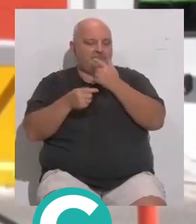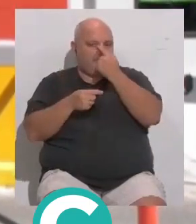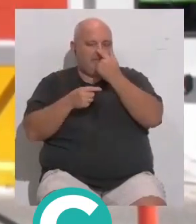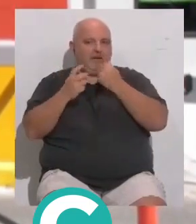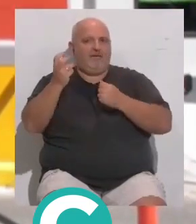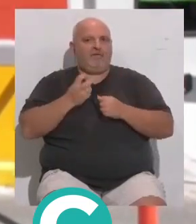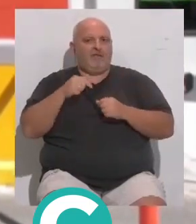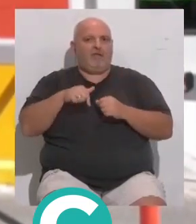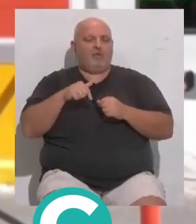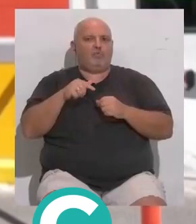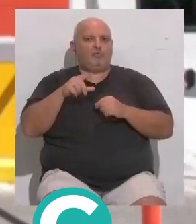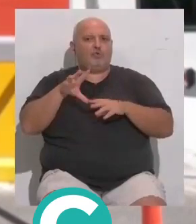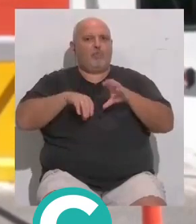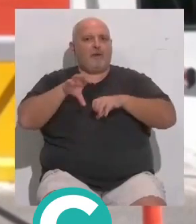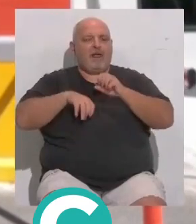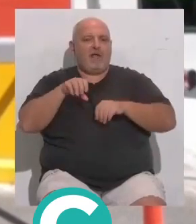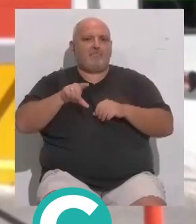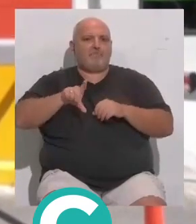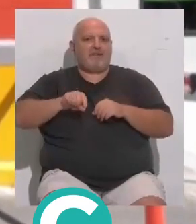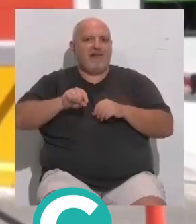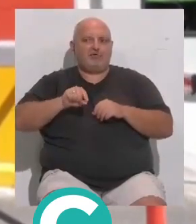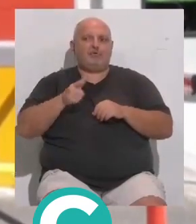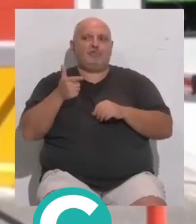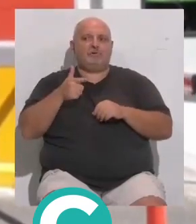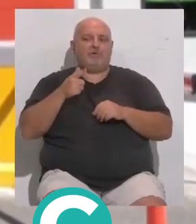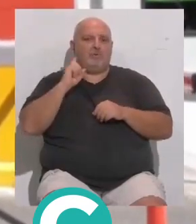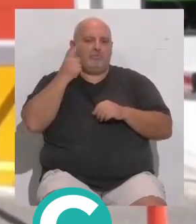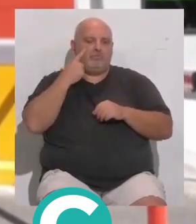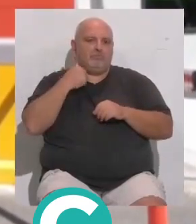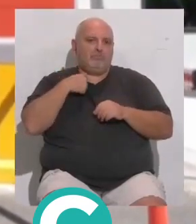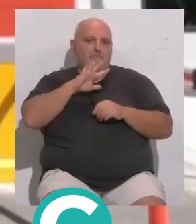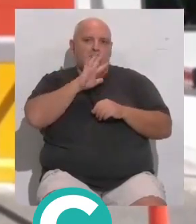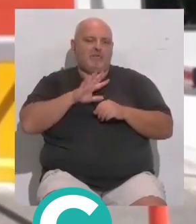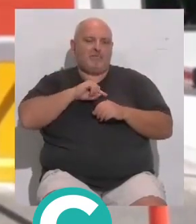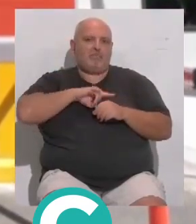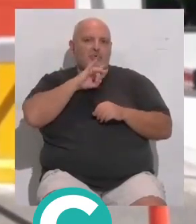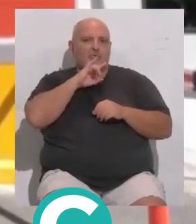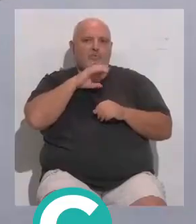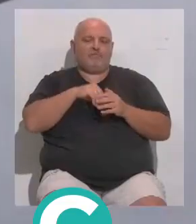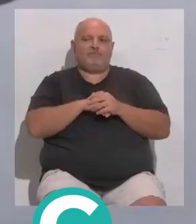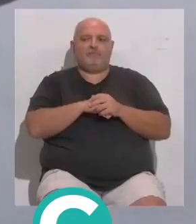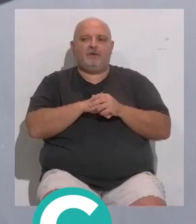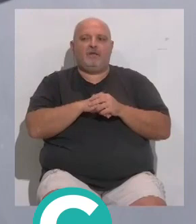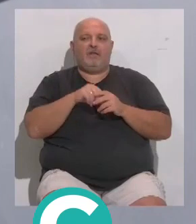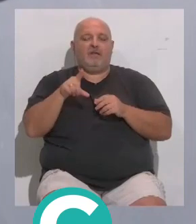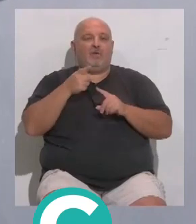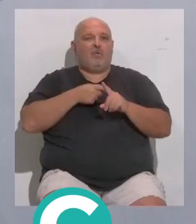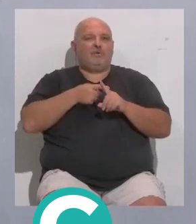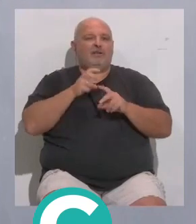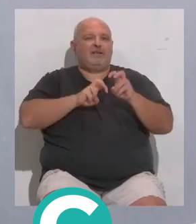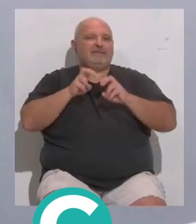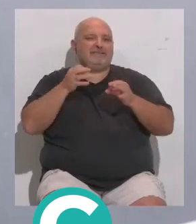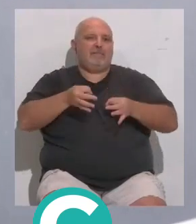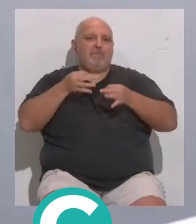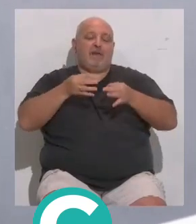que vengan aquí y hagan su compra lo más barato que ellos encuentren, pues una gratificación muy grande. Y es que el consumidor busca